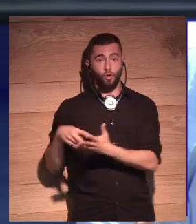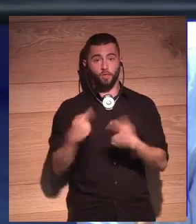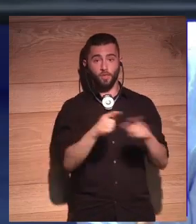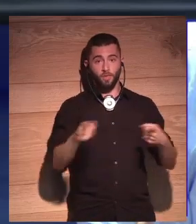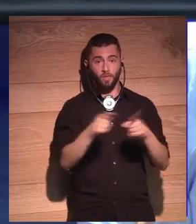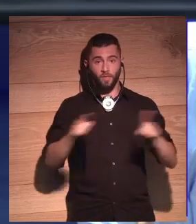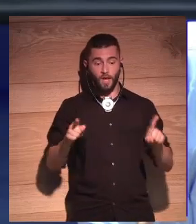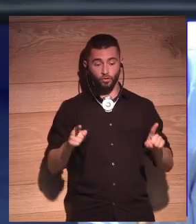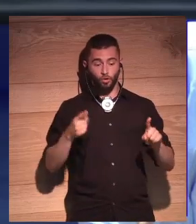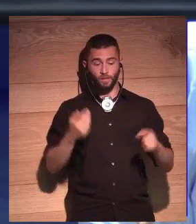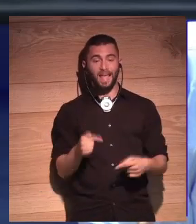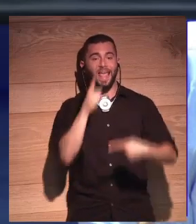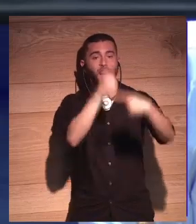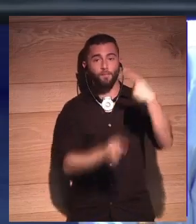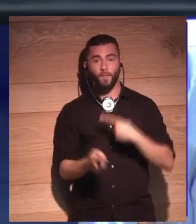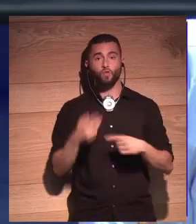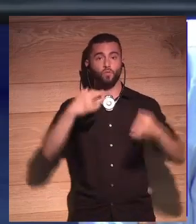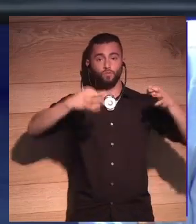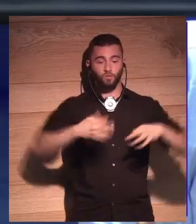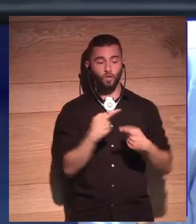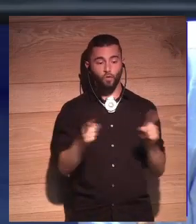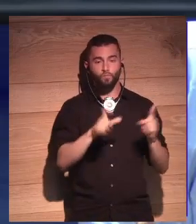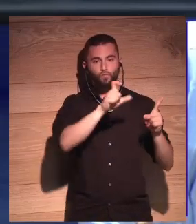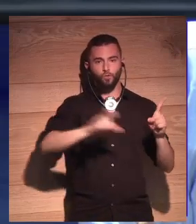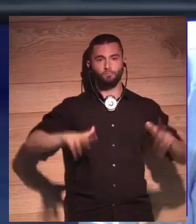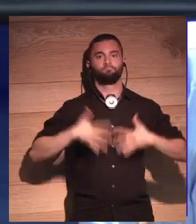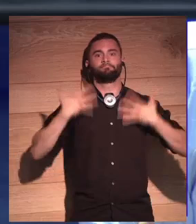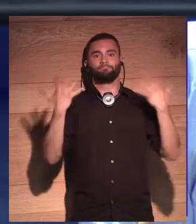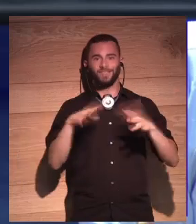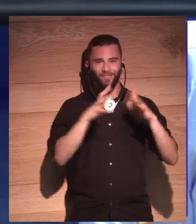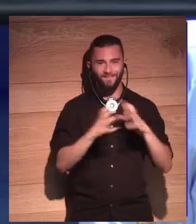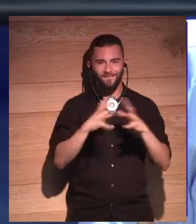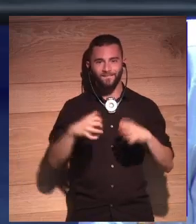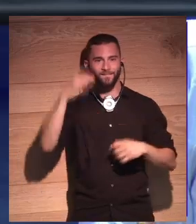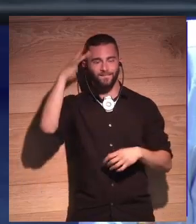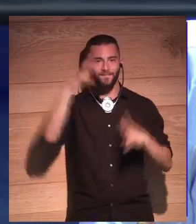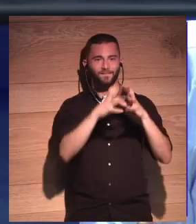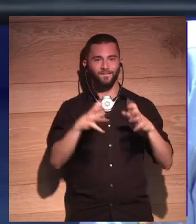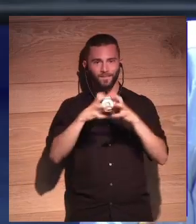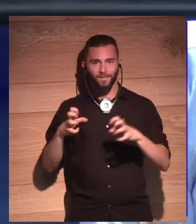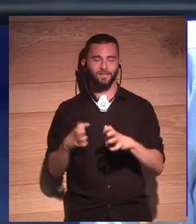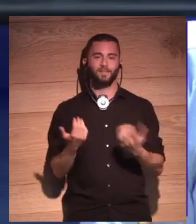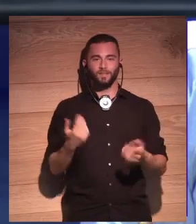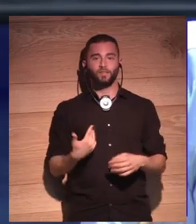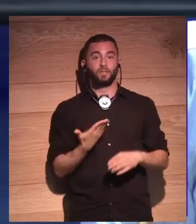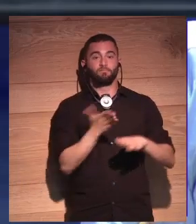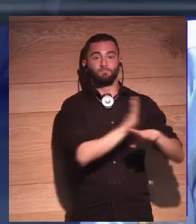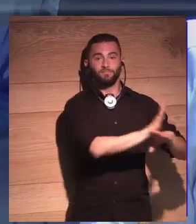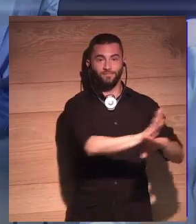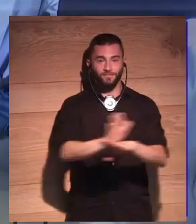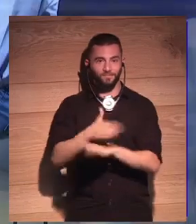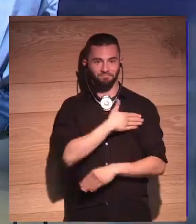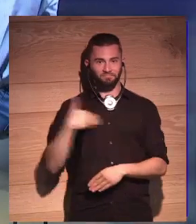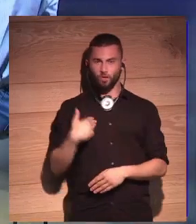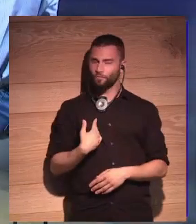músicos, pues seguramente les habrá impactado mucho y tenemos mucha ilusión por replicar ese tipo de iniciativas.